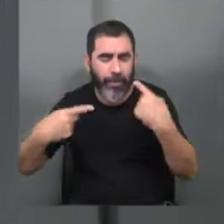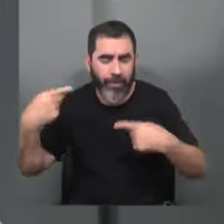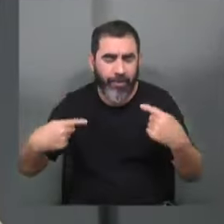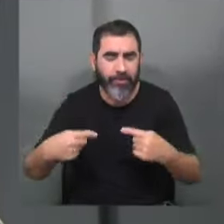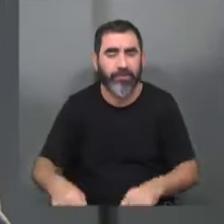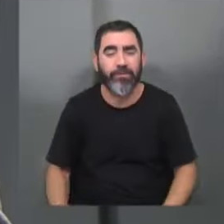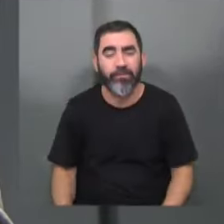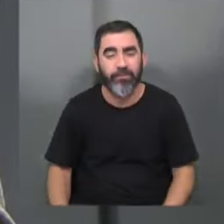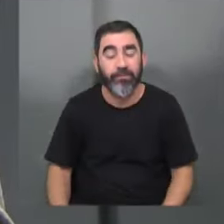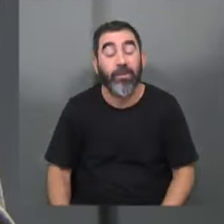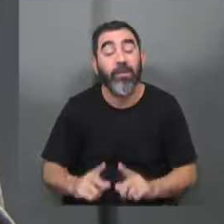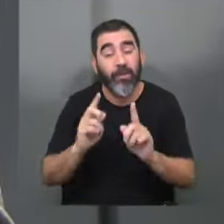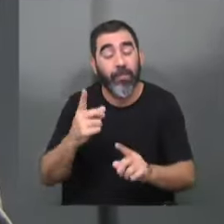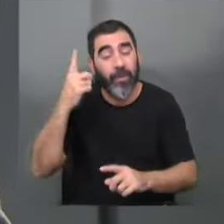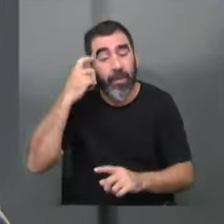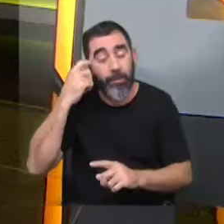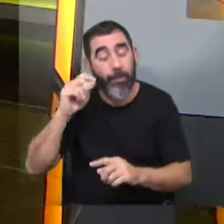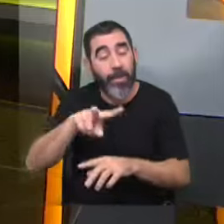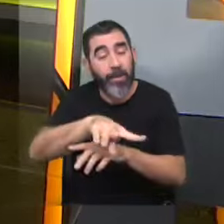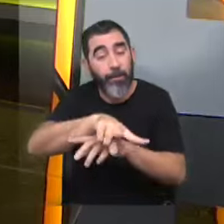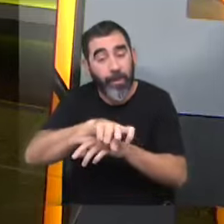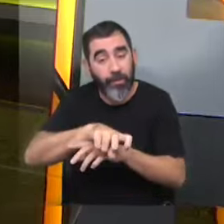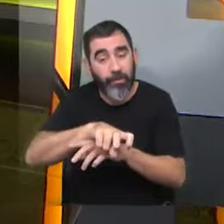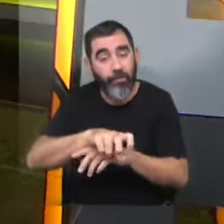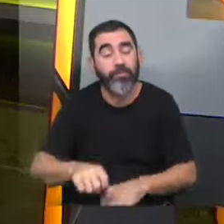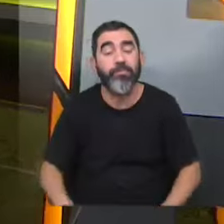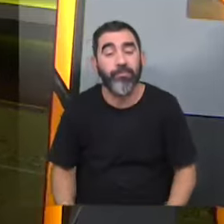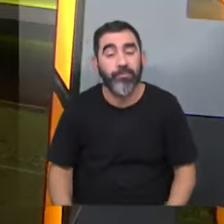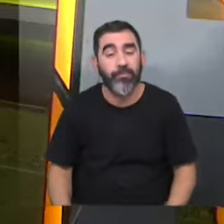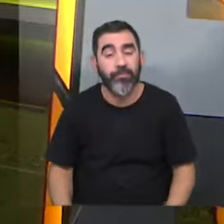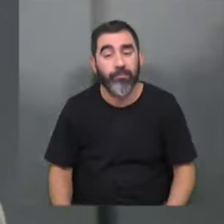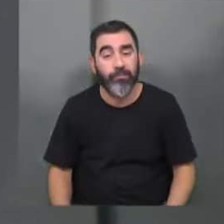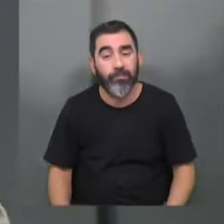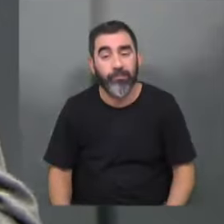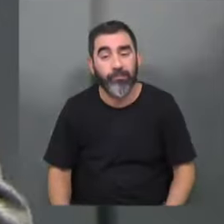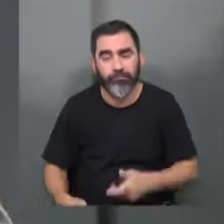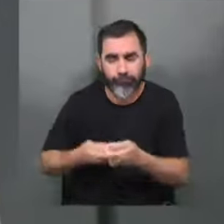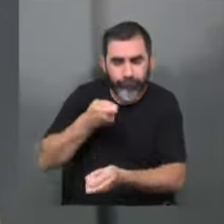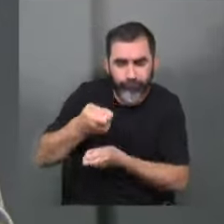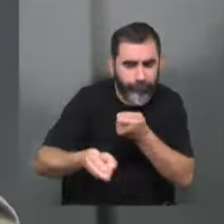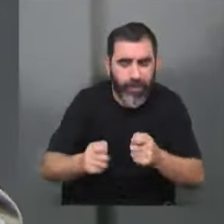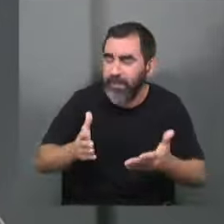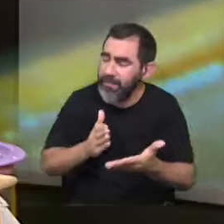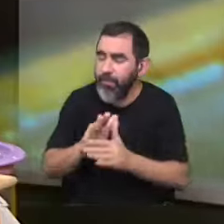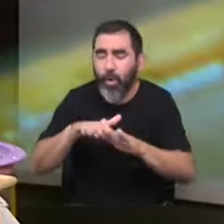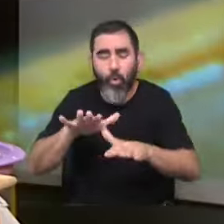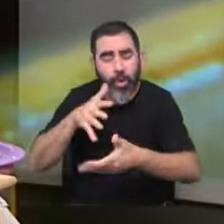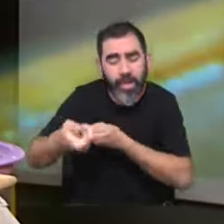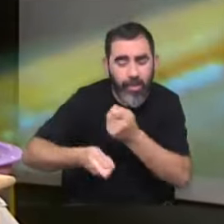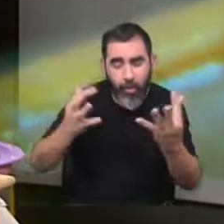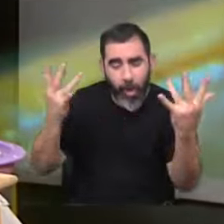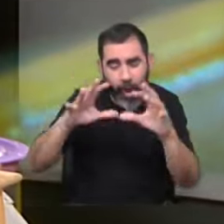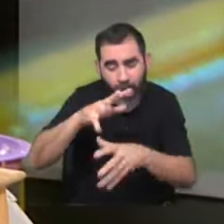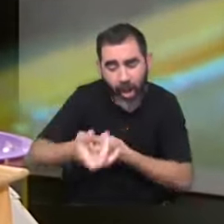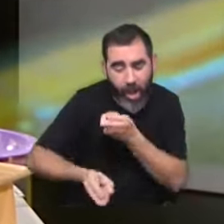otros materiales, incluso también experimentos físicos. Utilizando y todo metiendo mano, todo siempre metiendo mano. La idea es que siempre